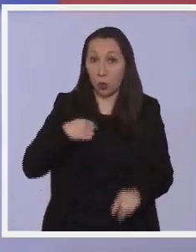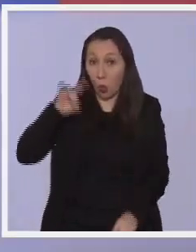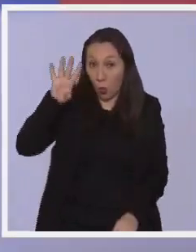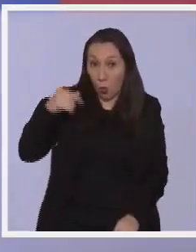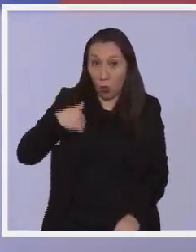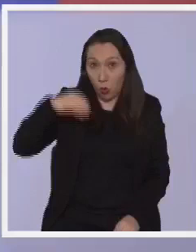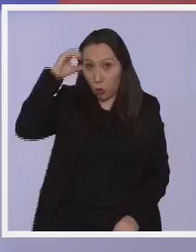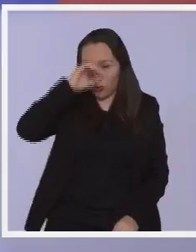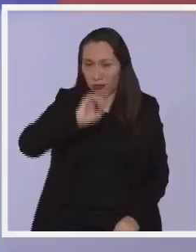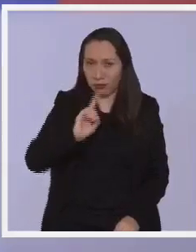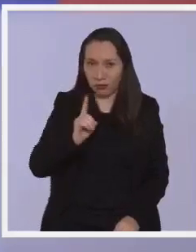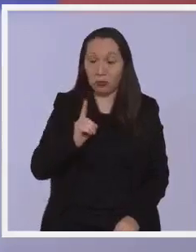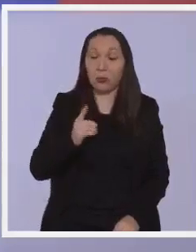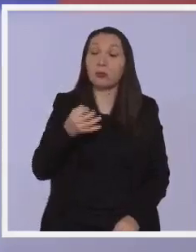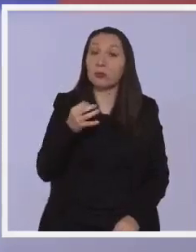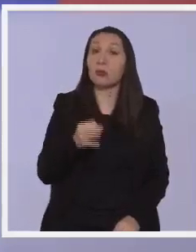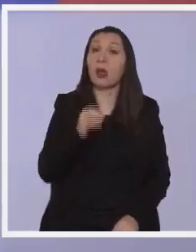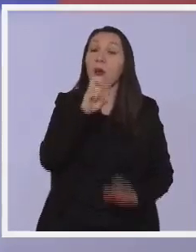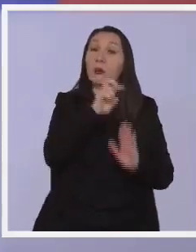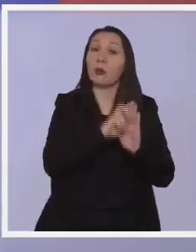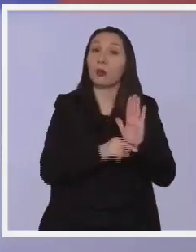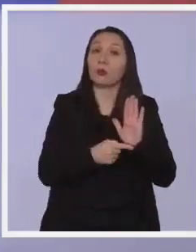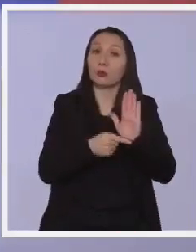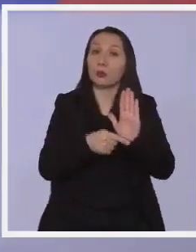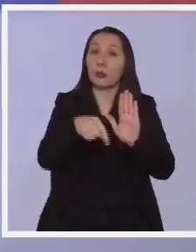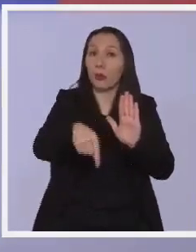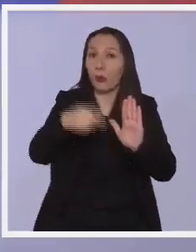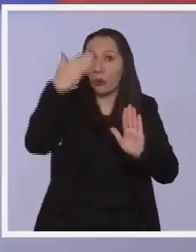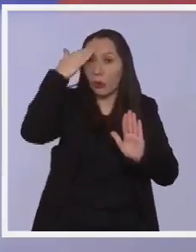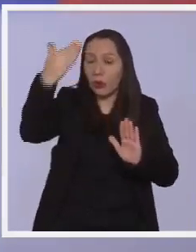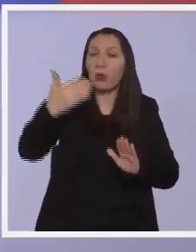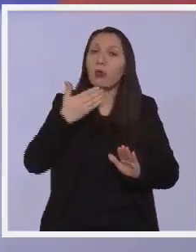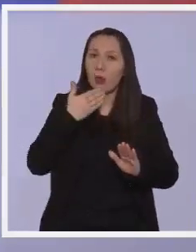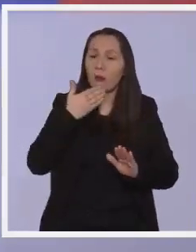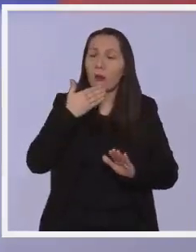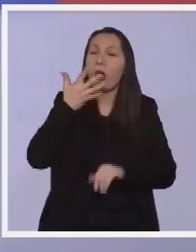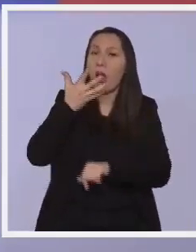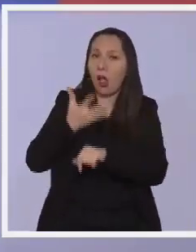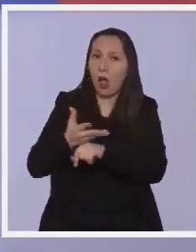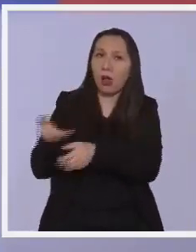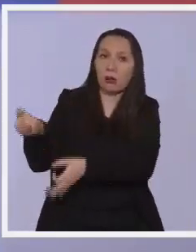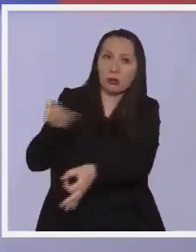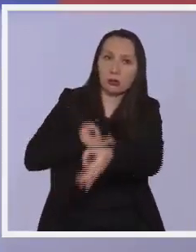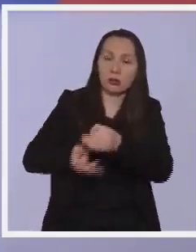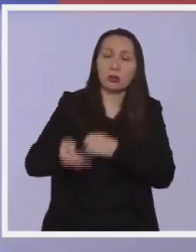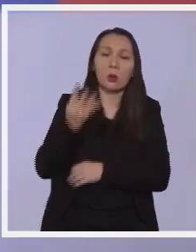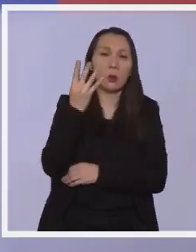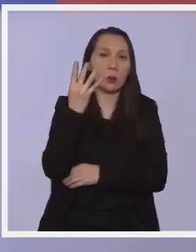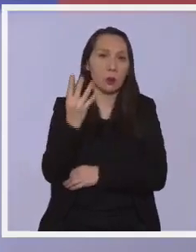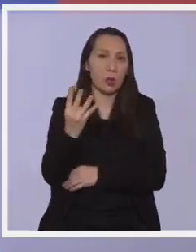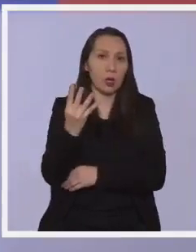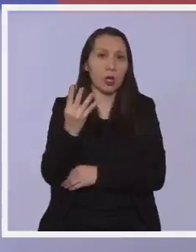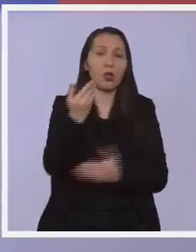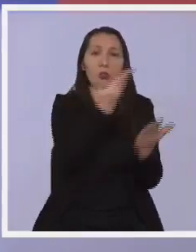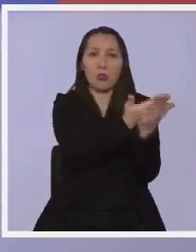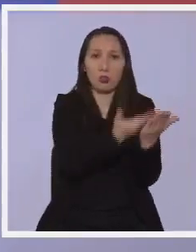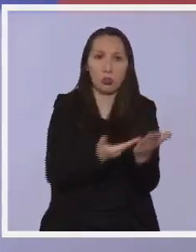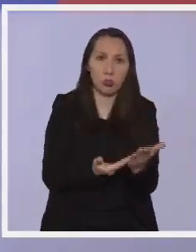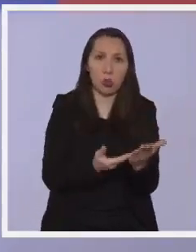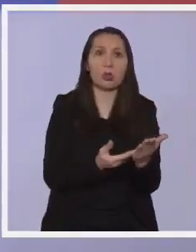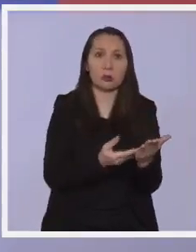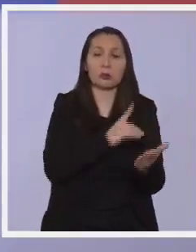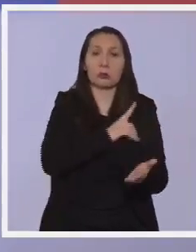único. De hecho, este proyecto que presentamos hoy día también recoge parte de 4 propuestas